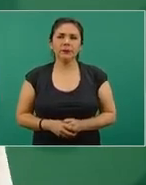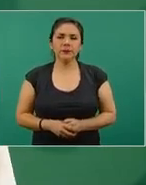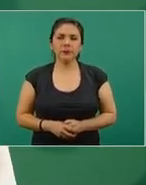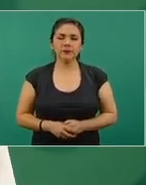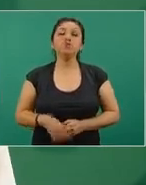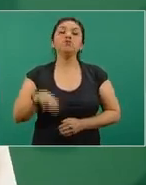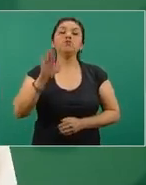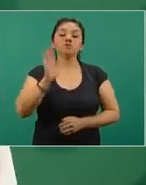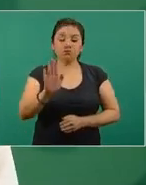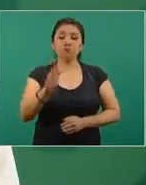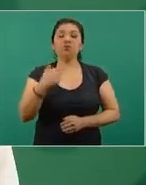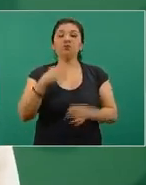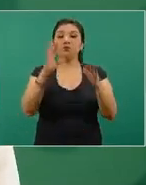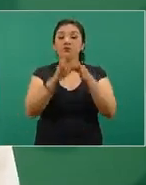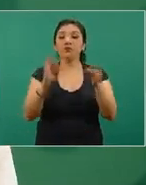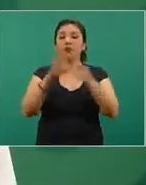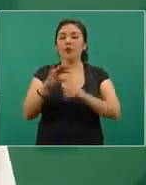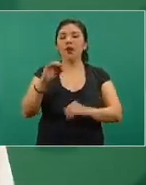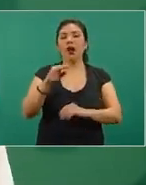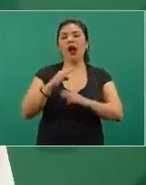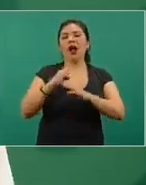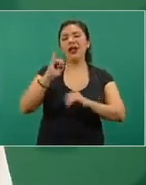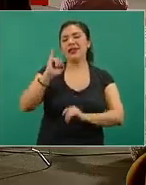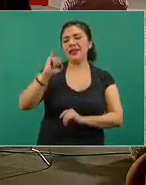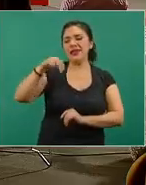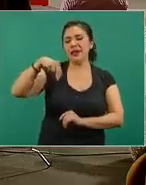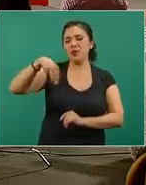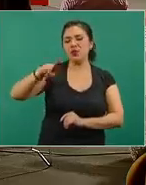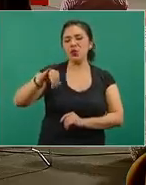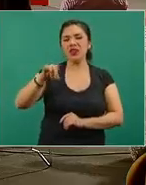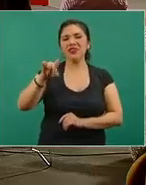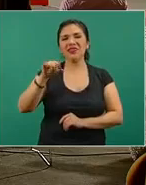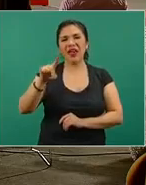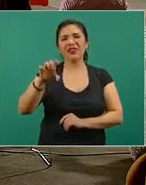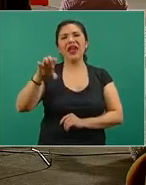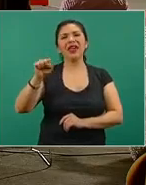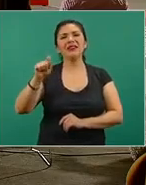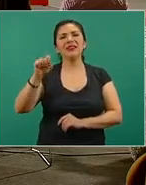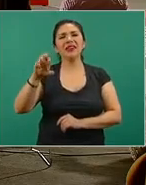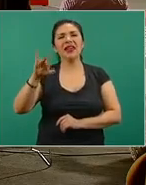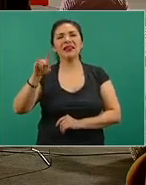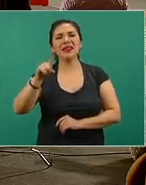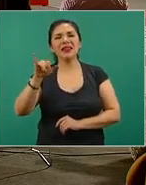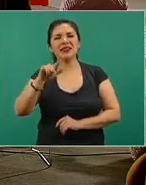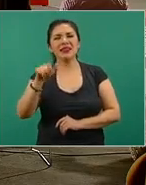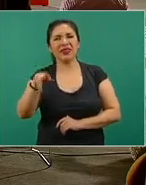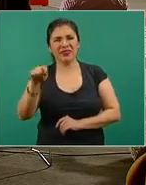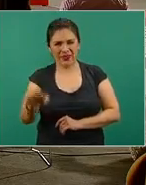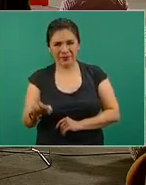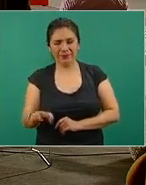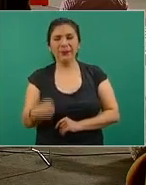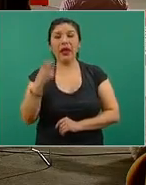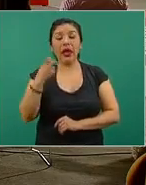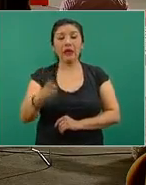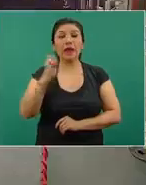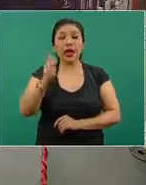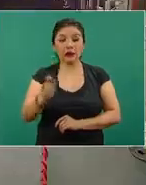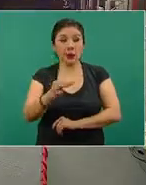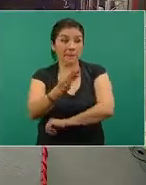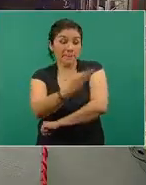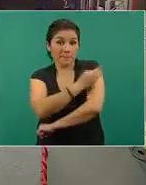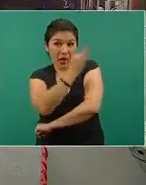hablemos de inmunidad esterilizante, que lo comentamos en esta semana. La inmunidad esterilizante es la capacidad de una